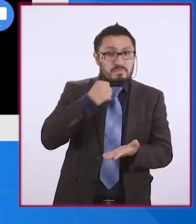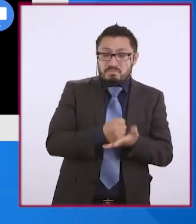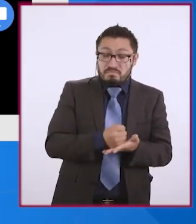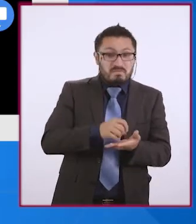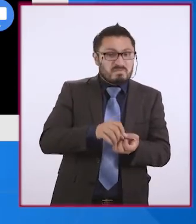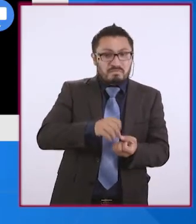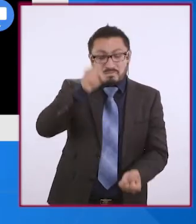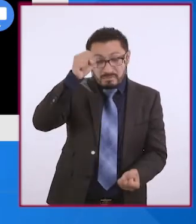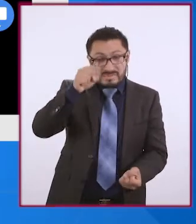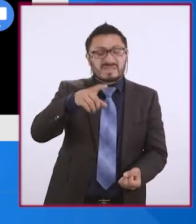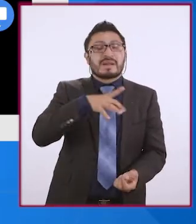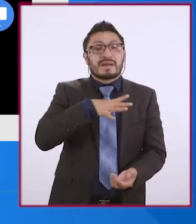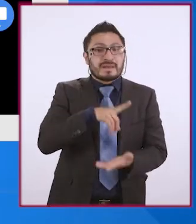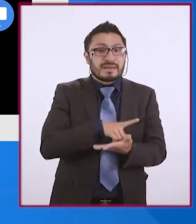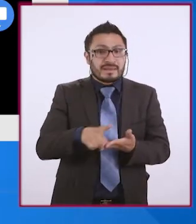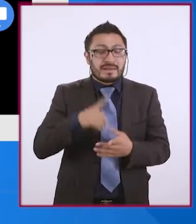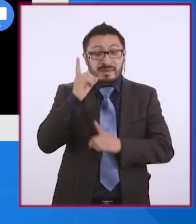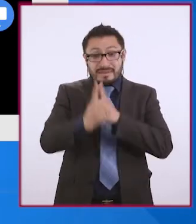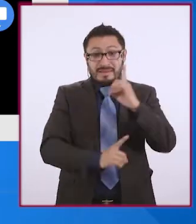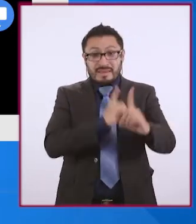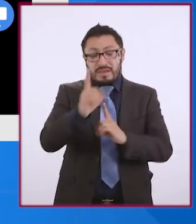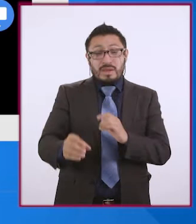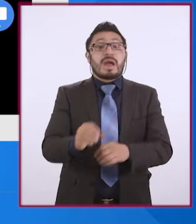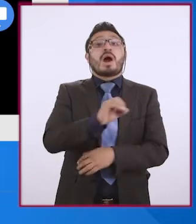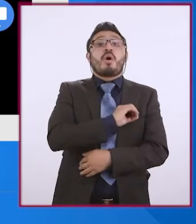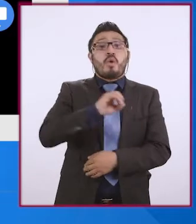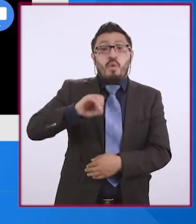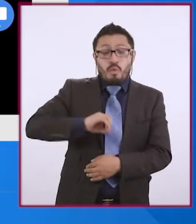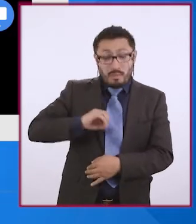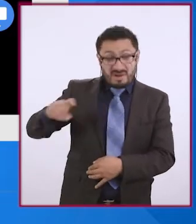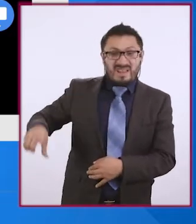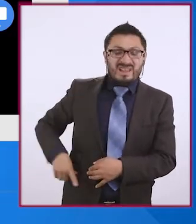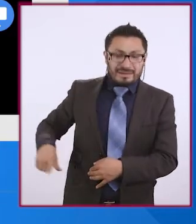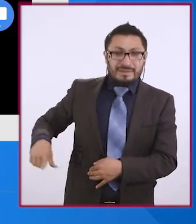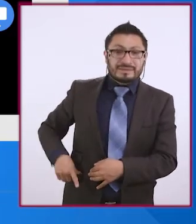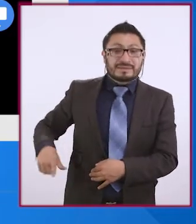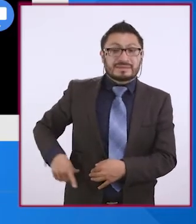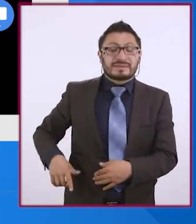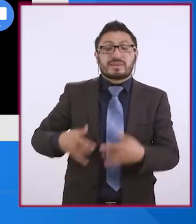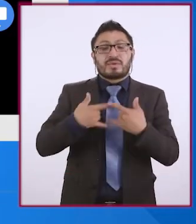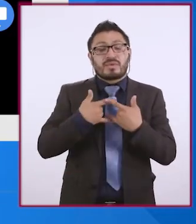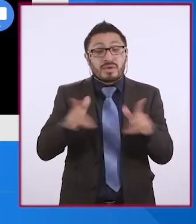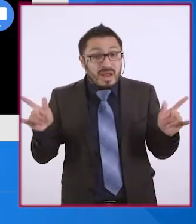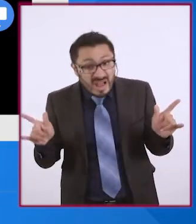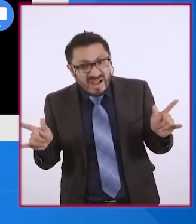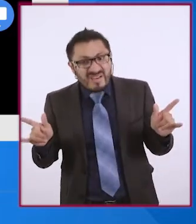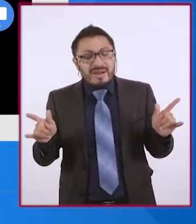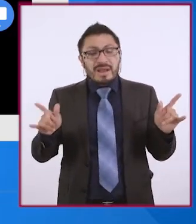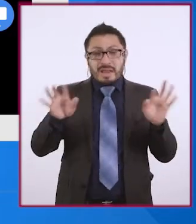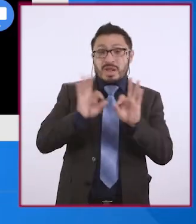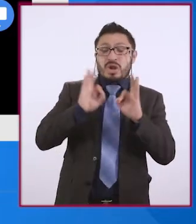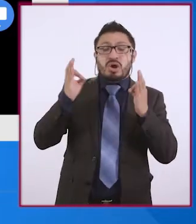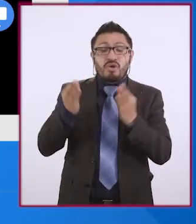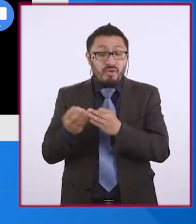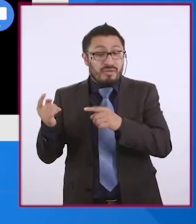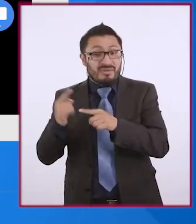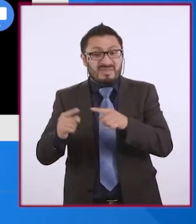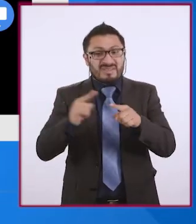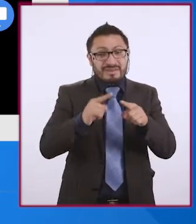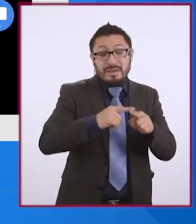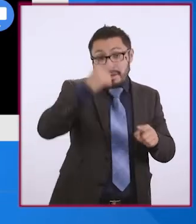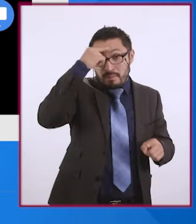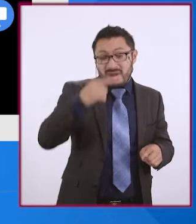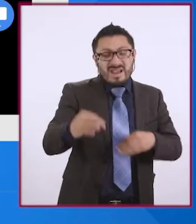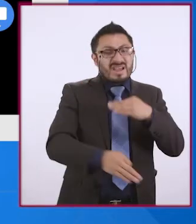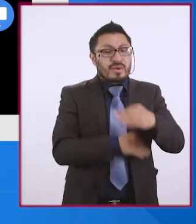establece también el derecho al deporte y obliga al Estado a abrir todos los canales para que todos los